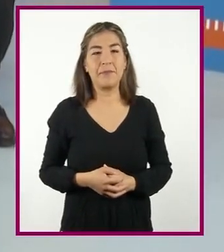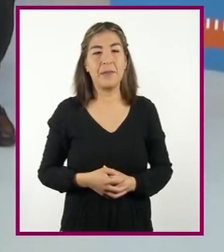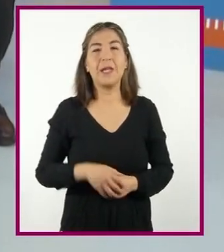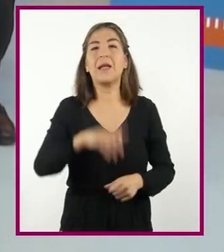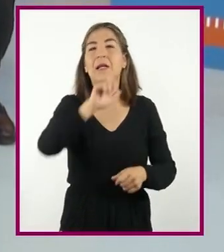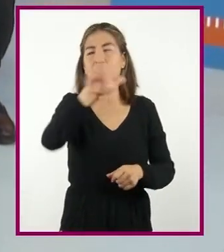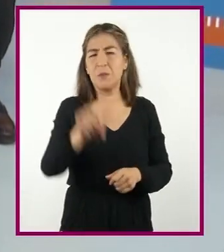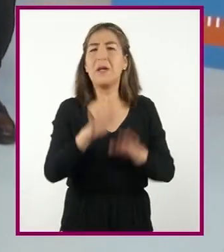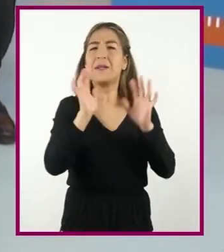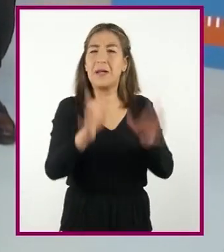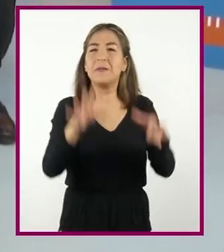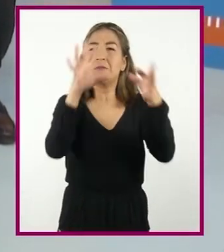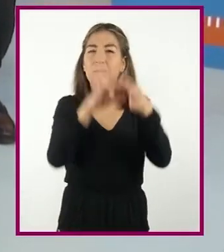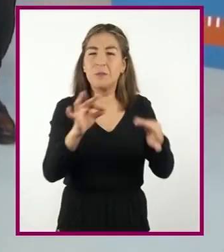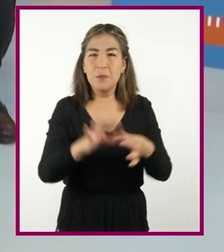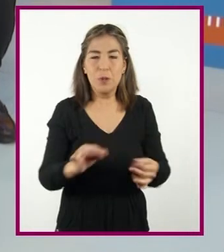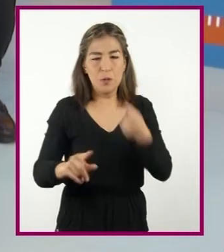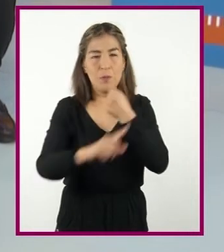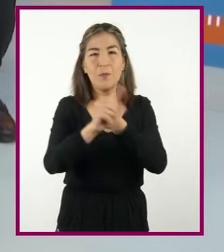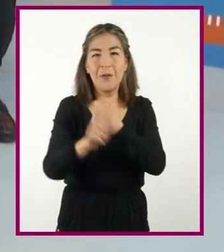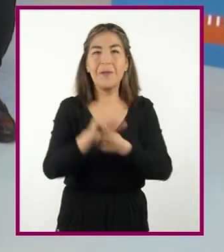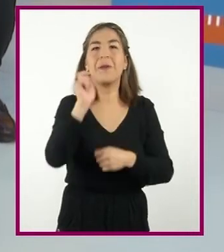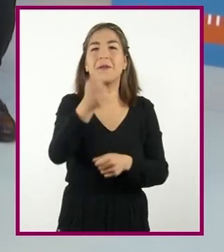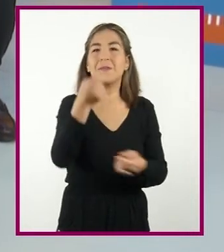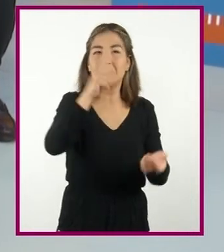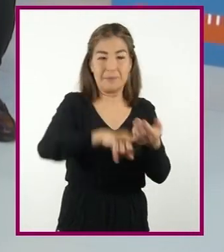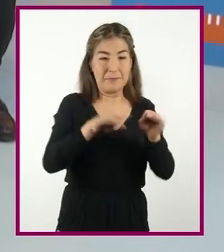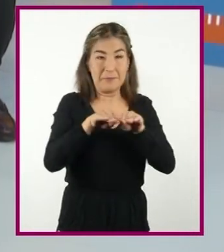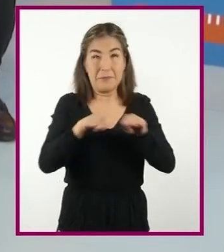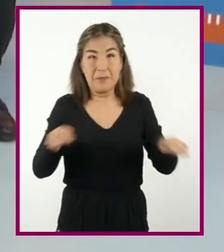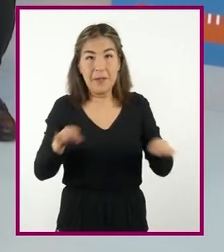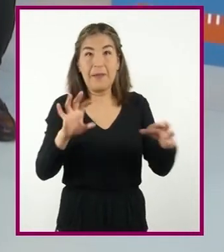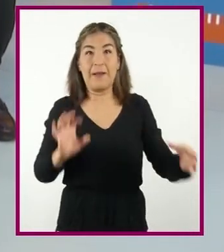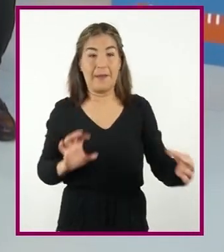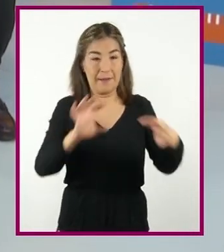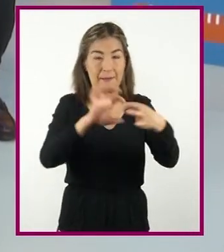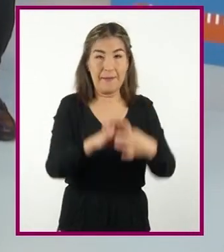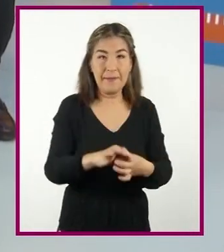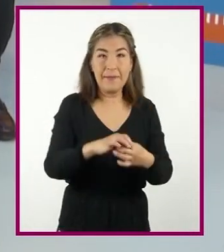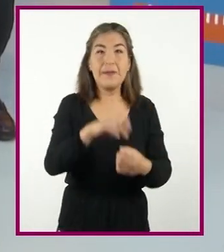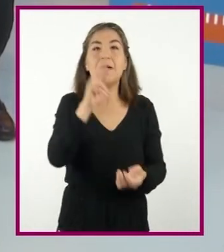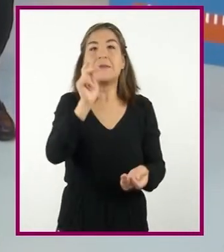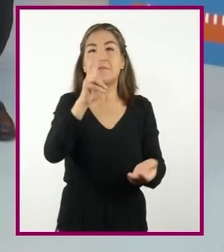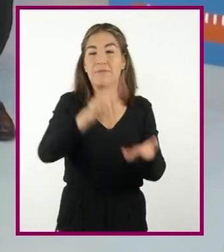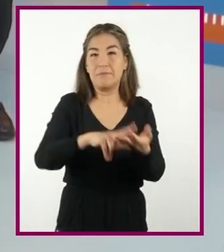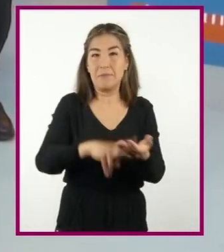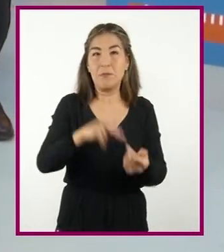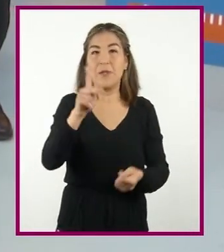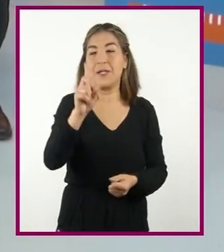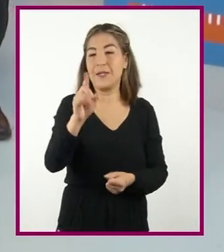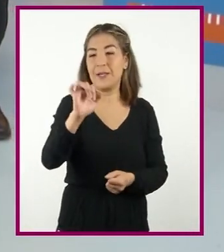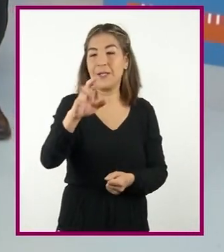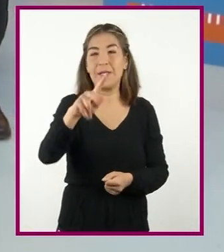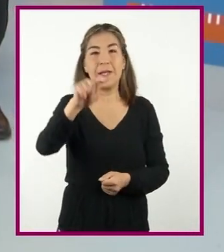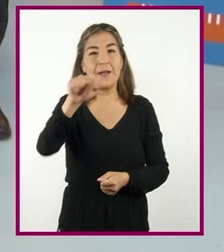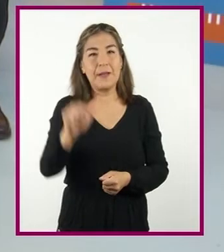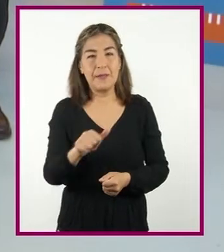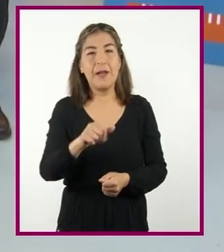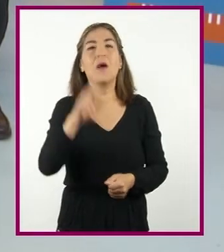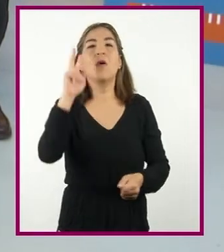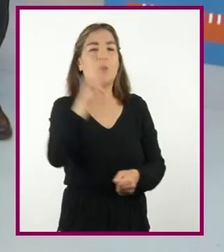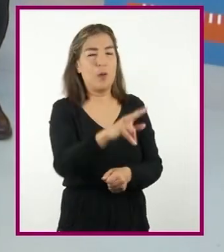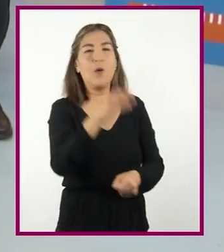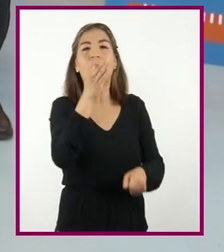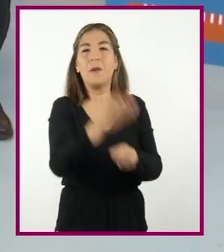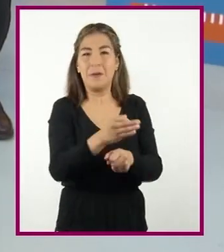haber analizado problemas donde las magnitudes se relacionaron a través de la proporcionalidad directa, estamos en